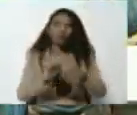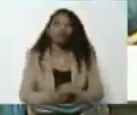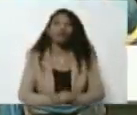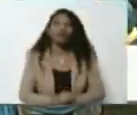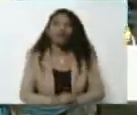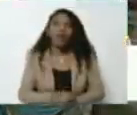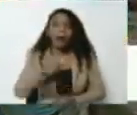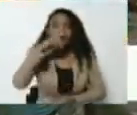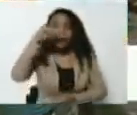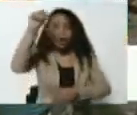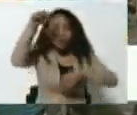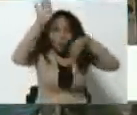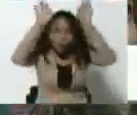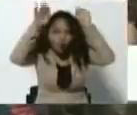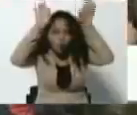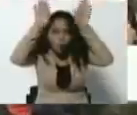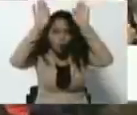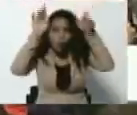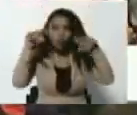de verdad que no lo sé.